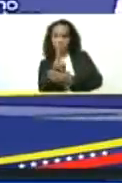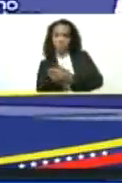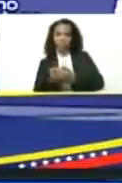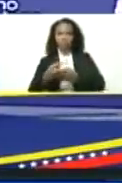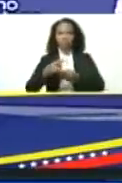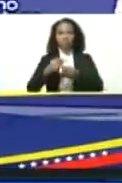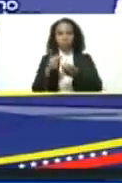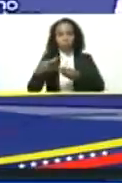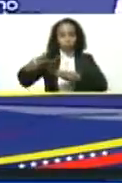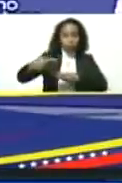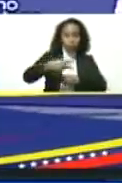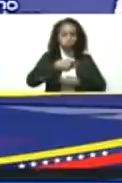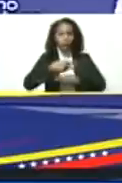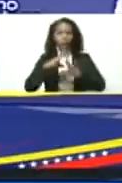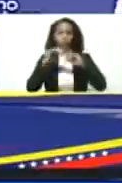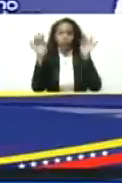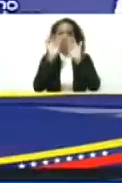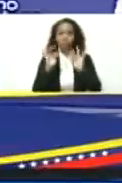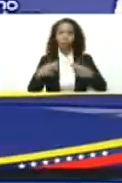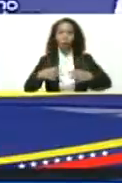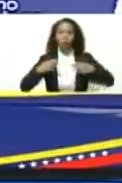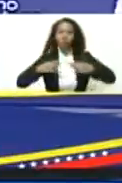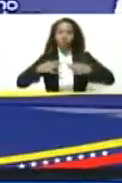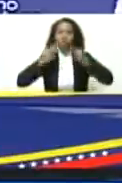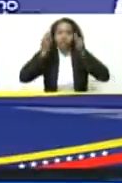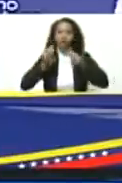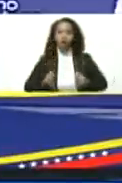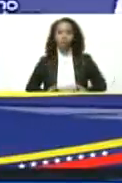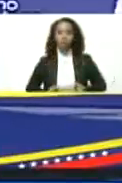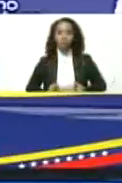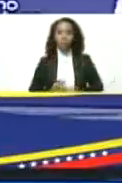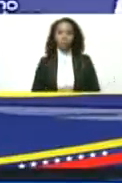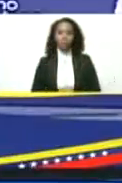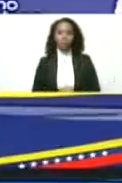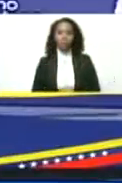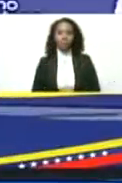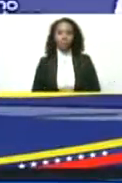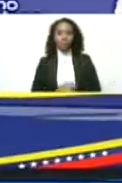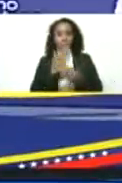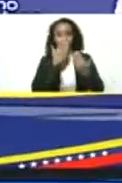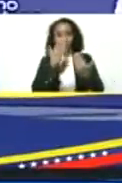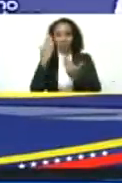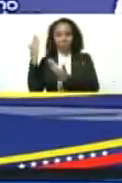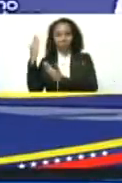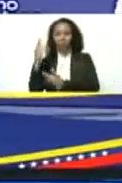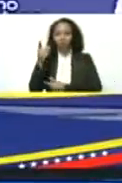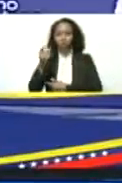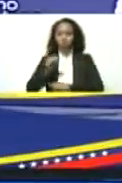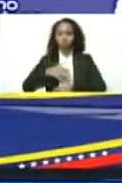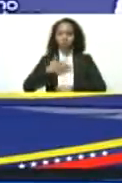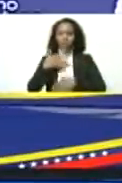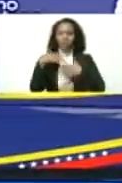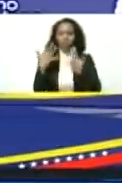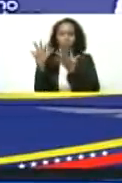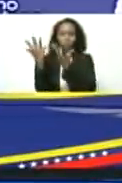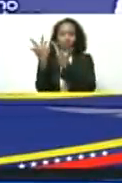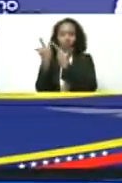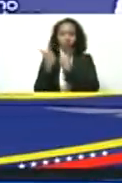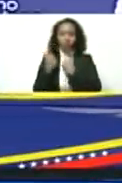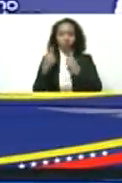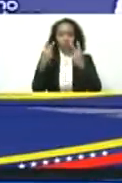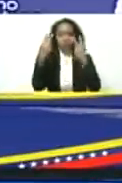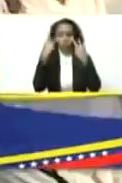de todo tipo de uniformes. Laura, adelante, ¿qué le puedes contar a todos los que nos